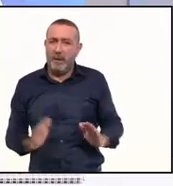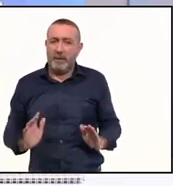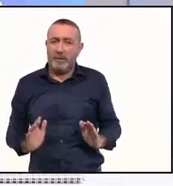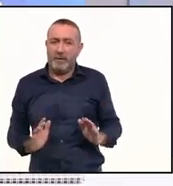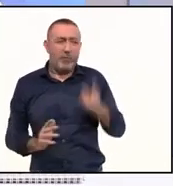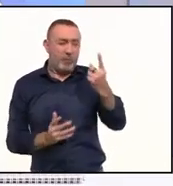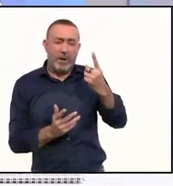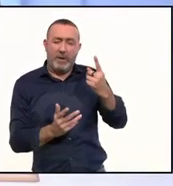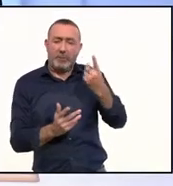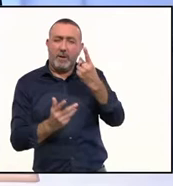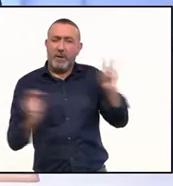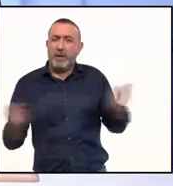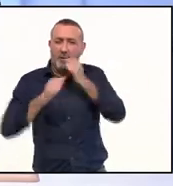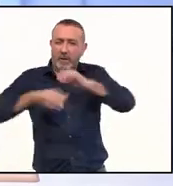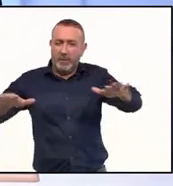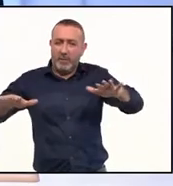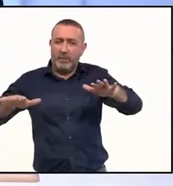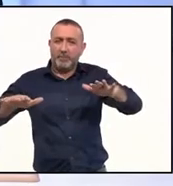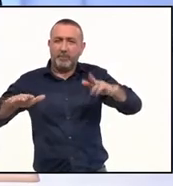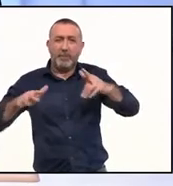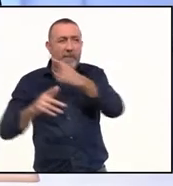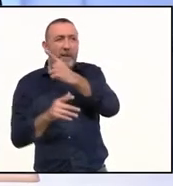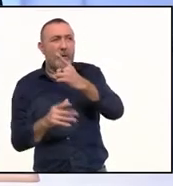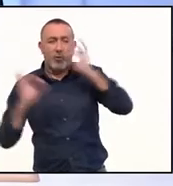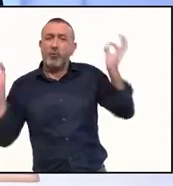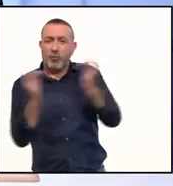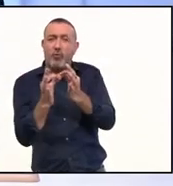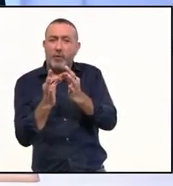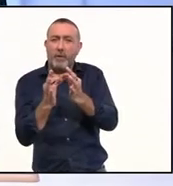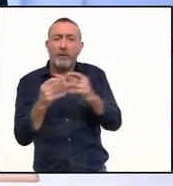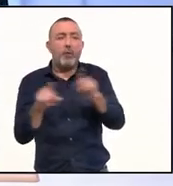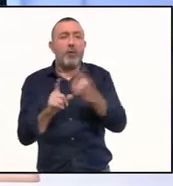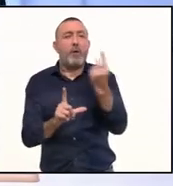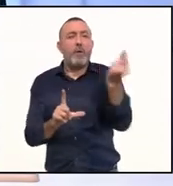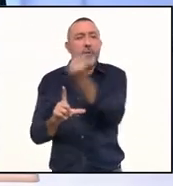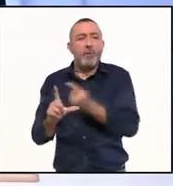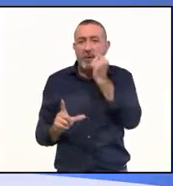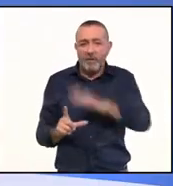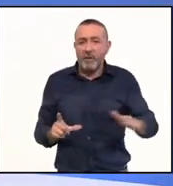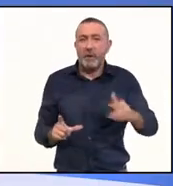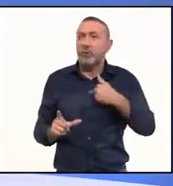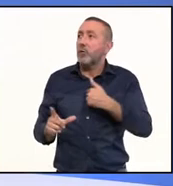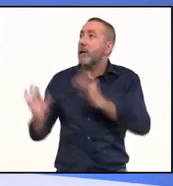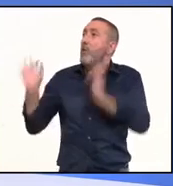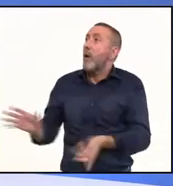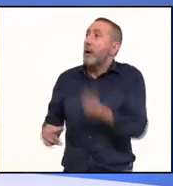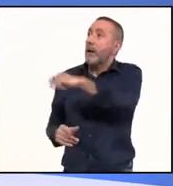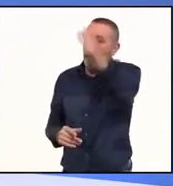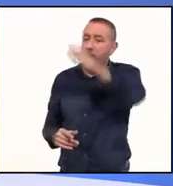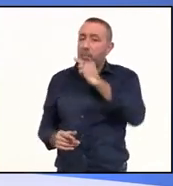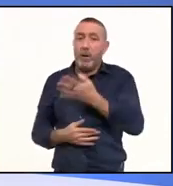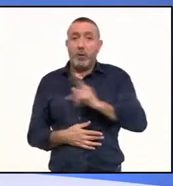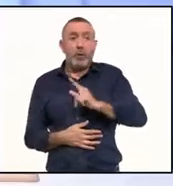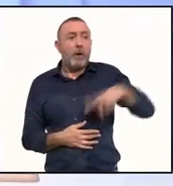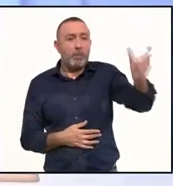he creado una campaña creo que ha sido en córdoba porque un era como un dibujo infantil diciendo no quiero ser como papá la gente